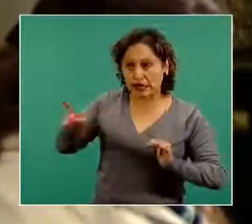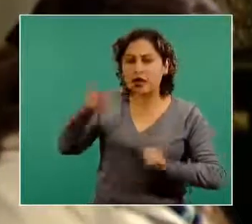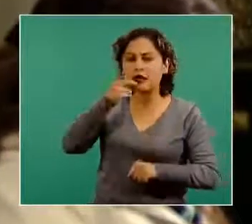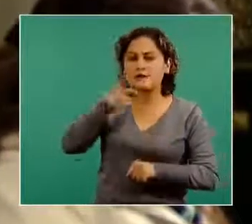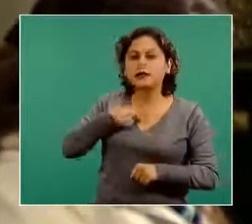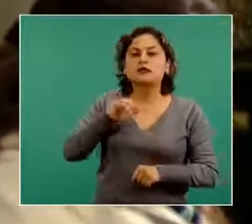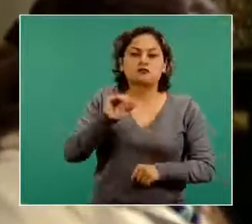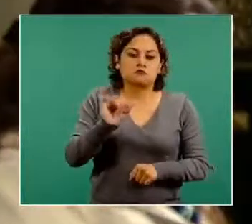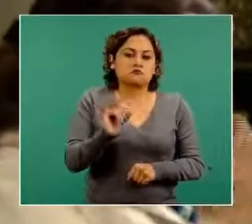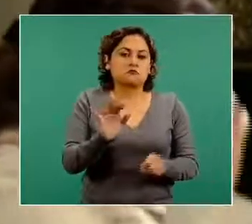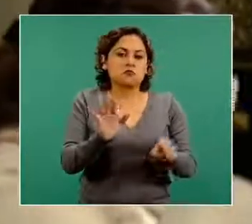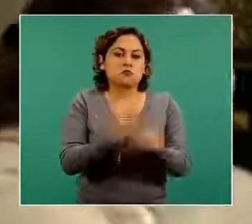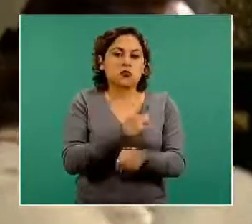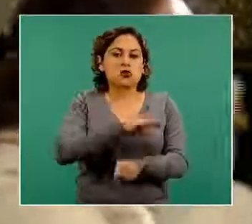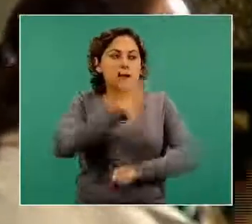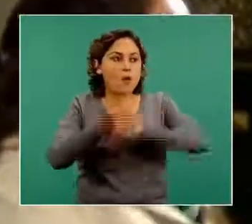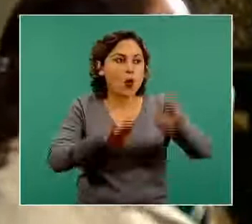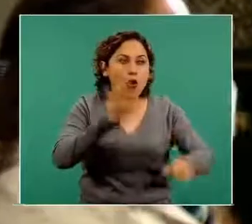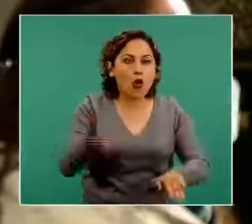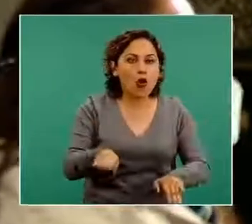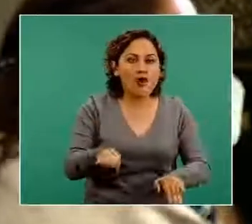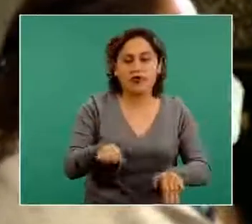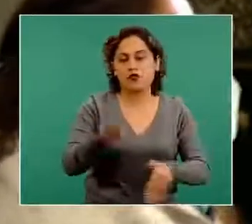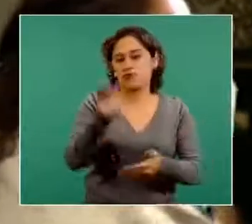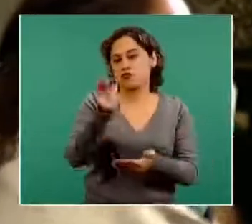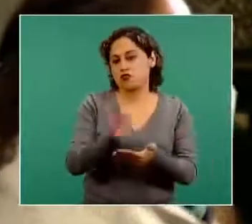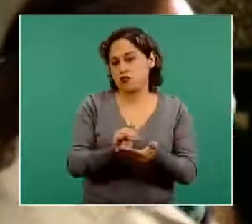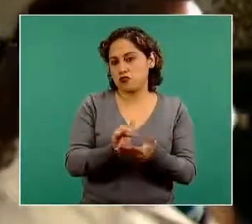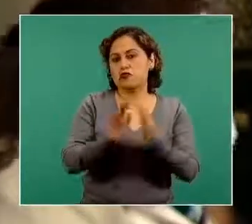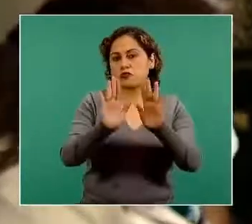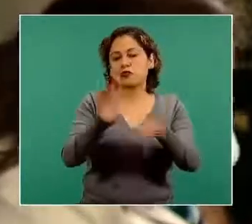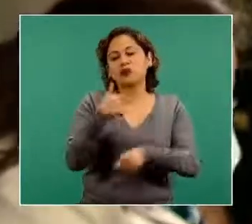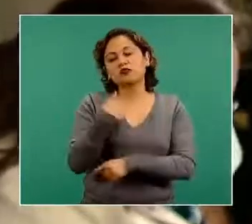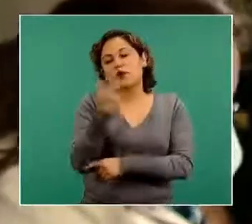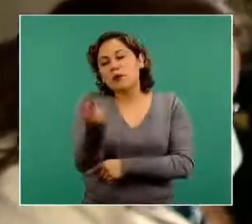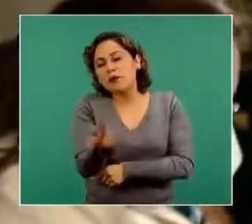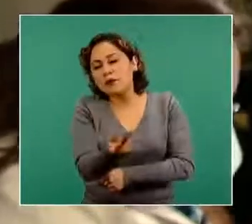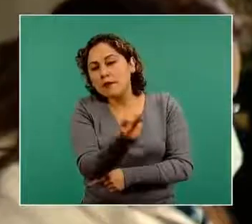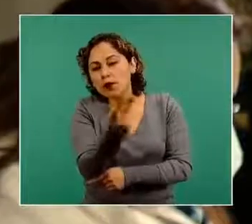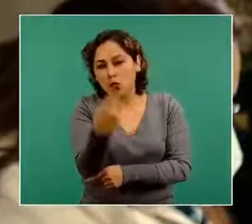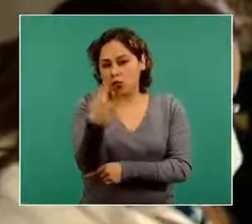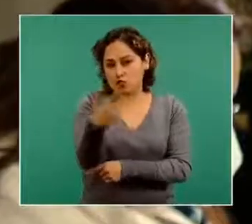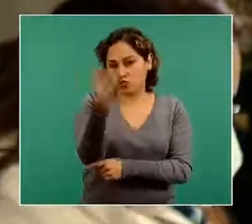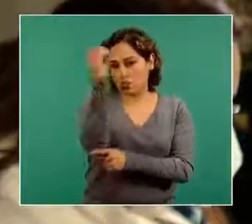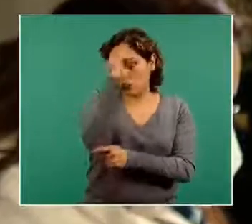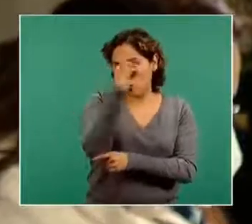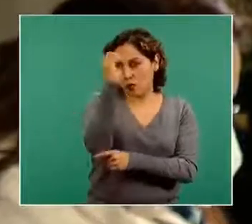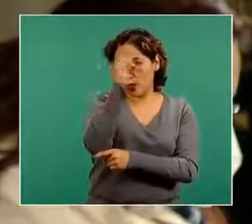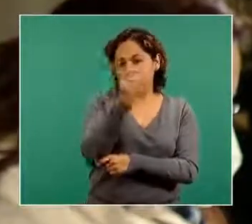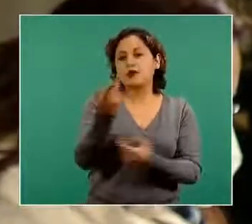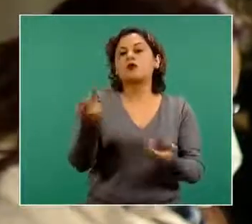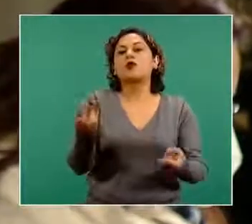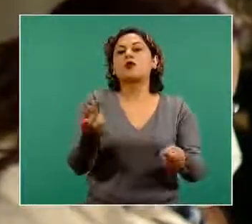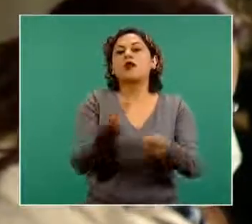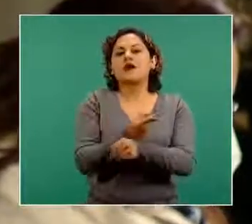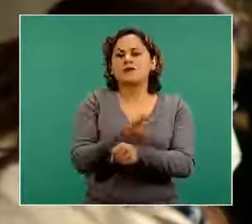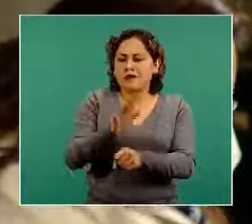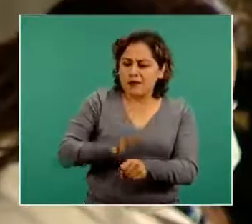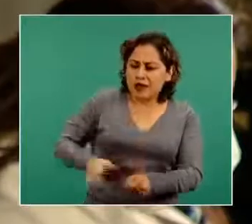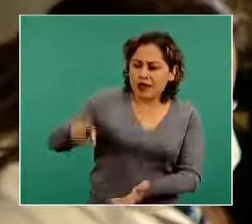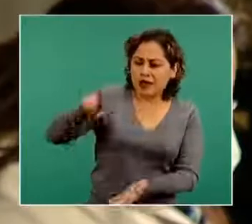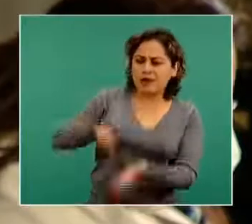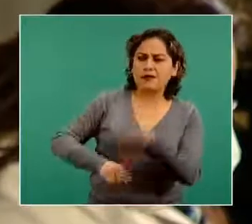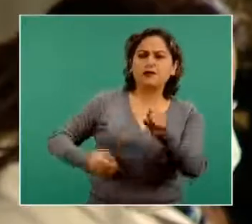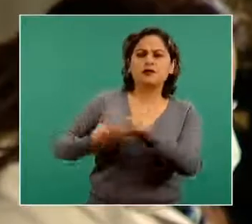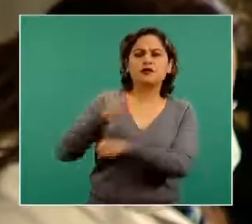dejar. La pregunta concreta para usted es, ¿cuál es su opinión que por lo menos en el caso de San Luis Potosí,